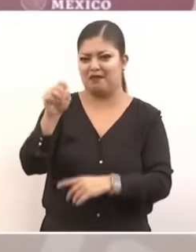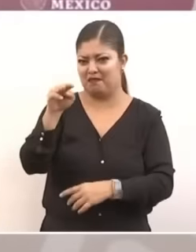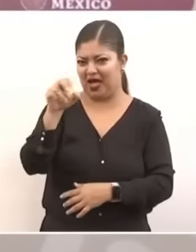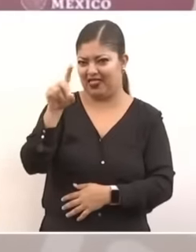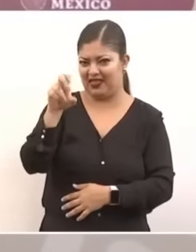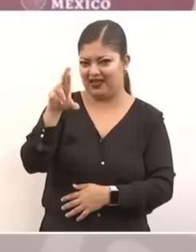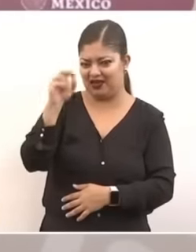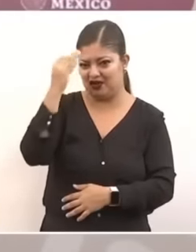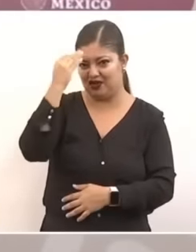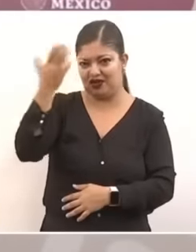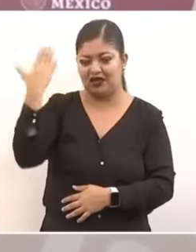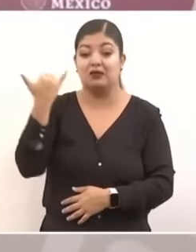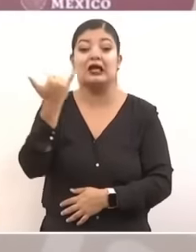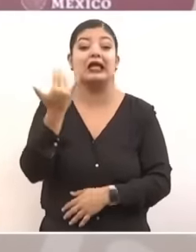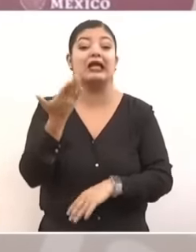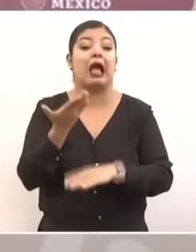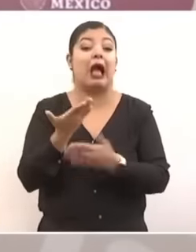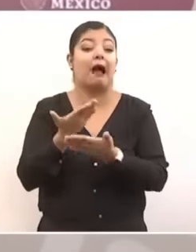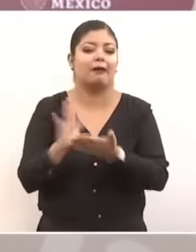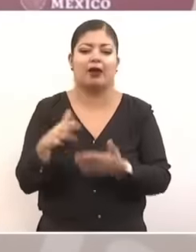además,